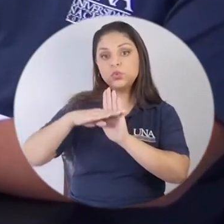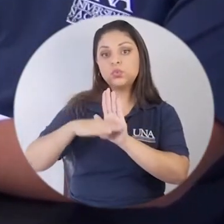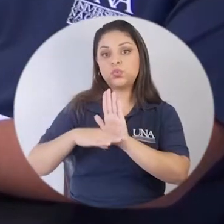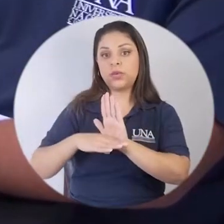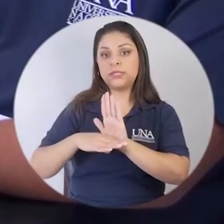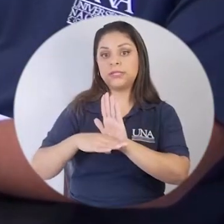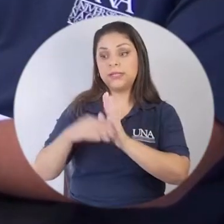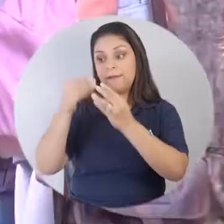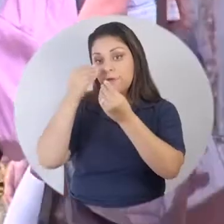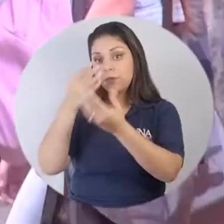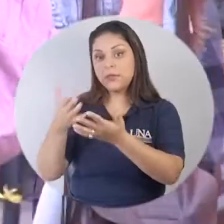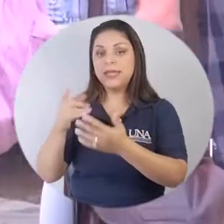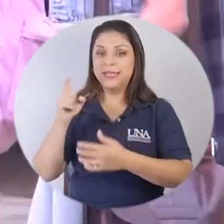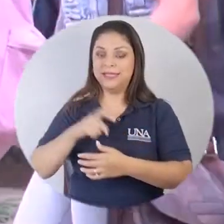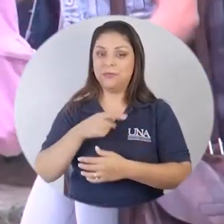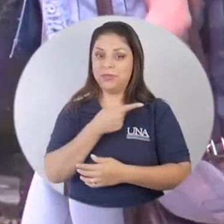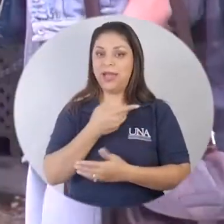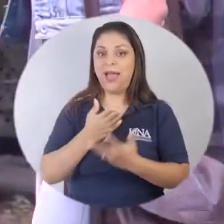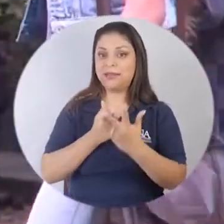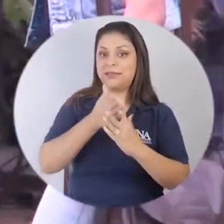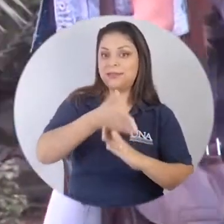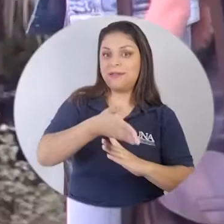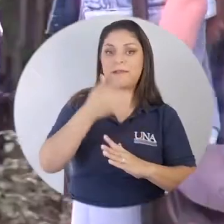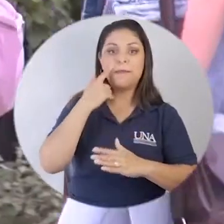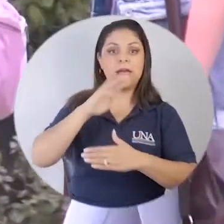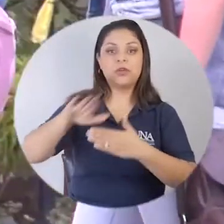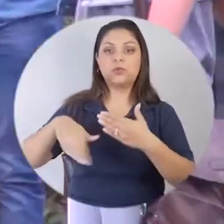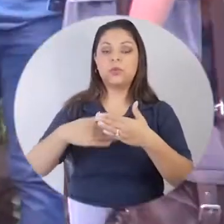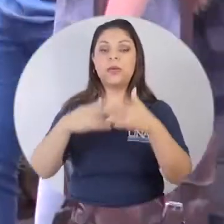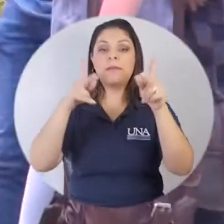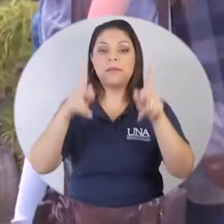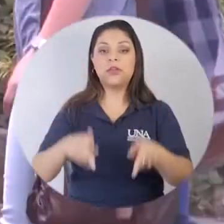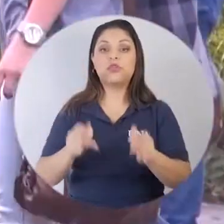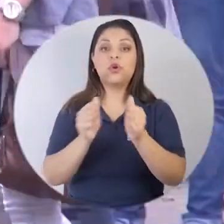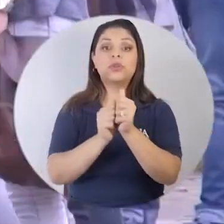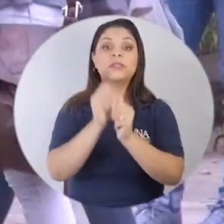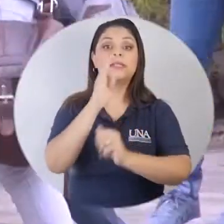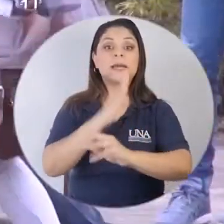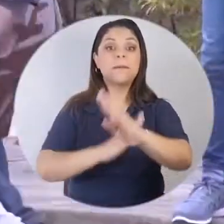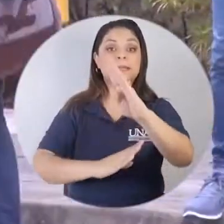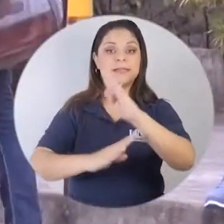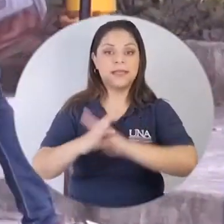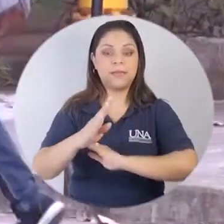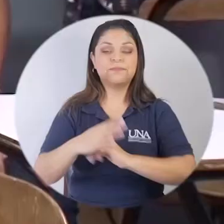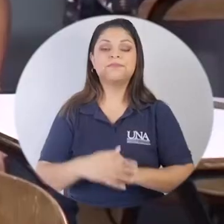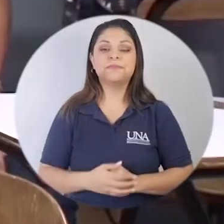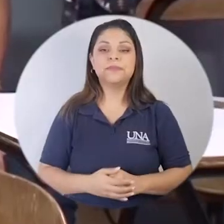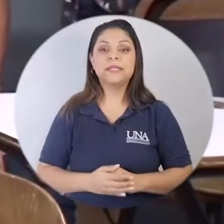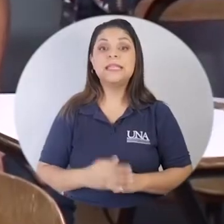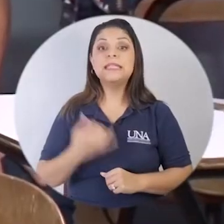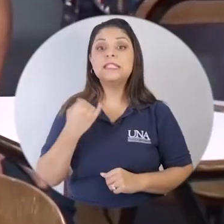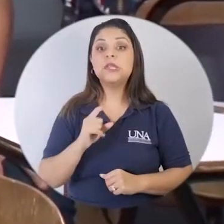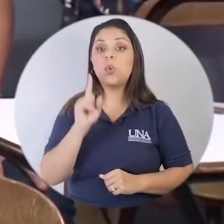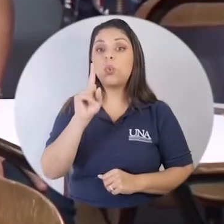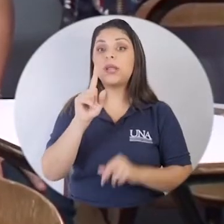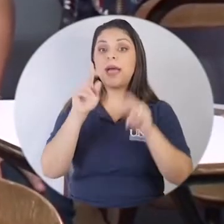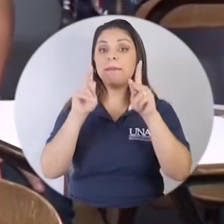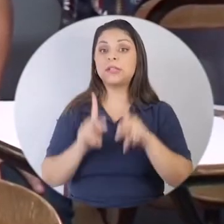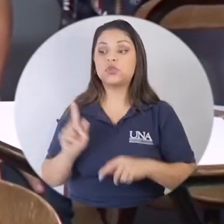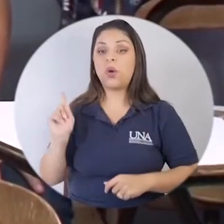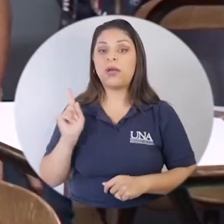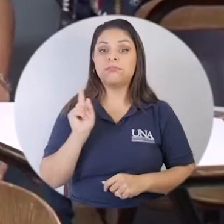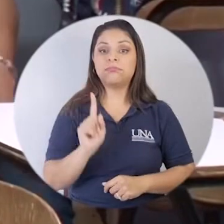dar las instrucciones y esa información, pues requerimos que sea accesible para toda la población con discapacidad. Y si es que va a haber una persona encargada